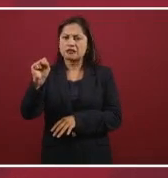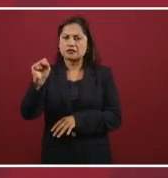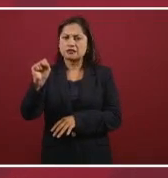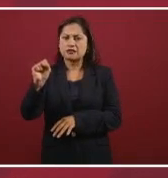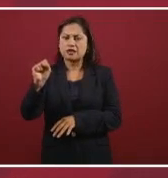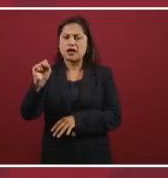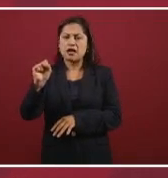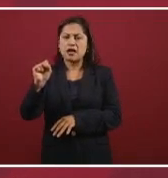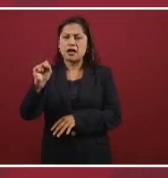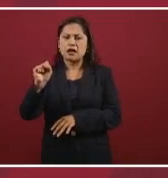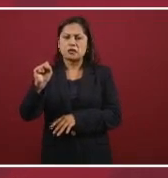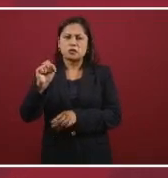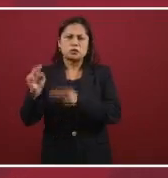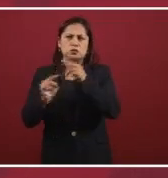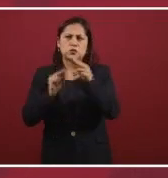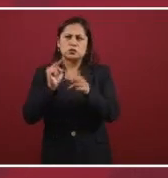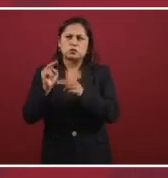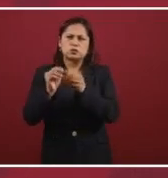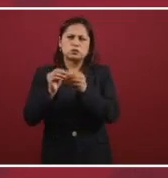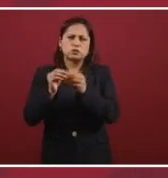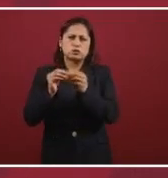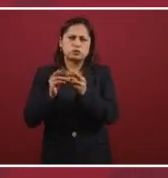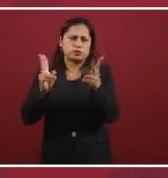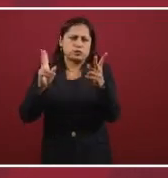trabajadores de Pemex,